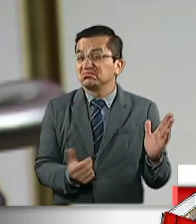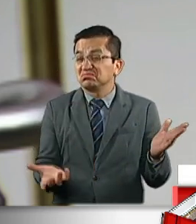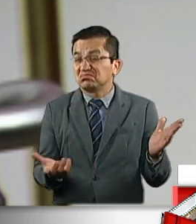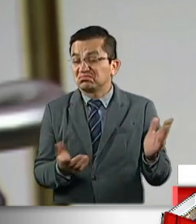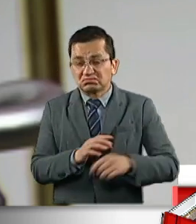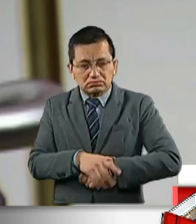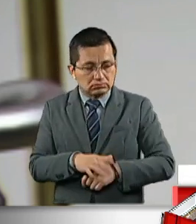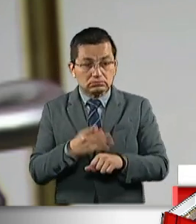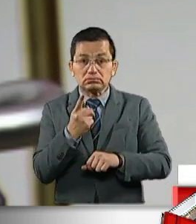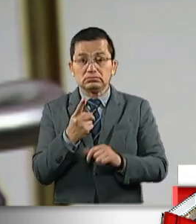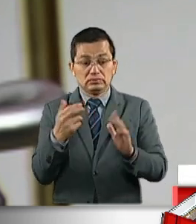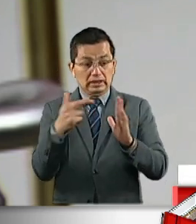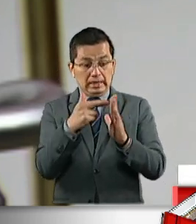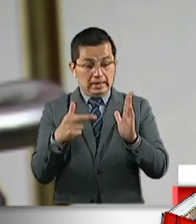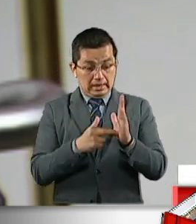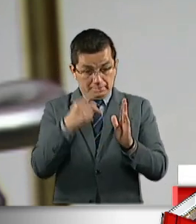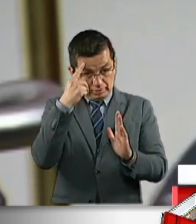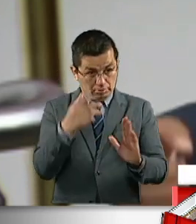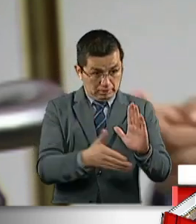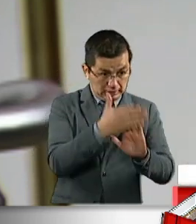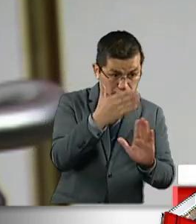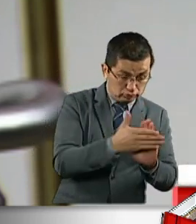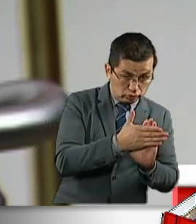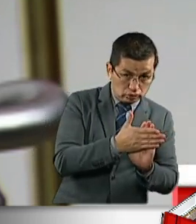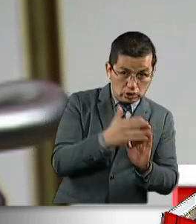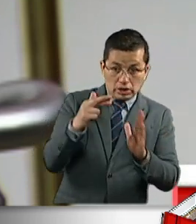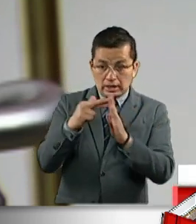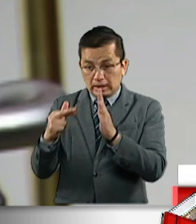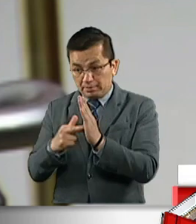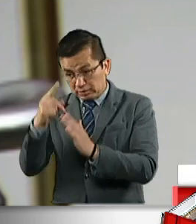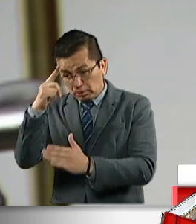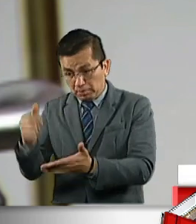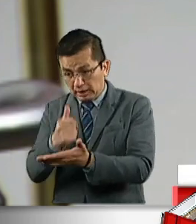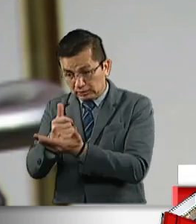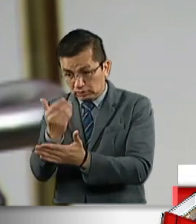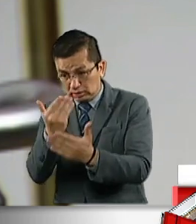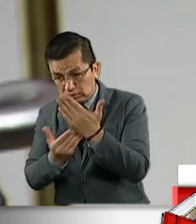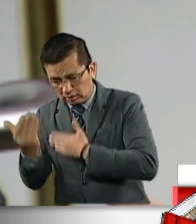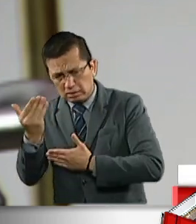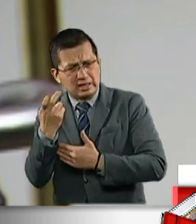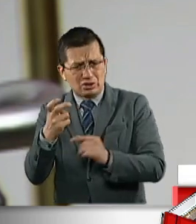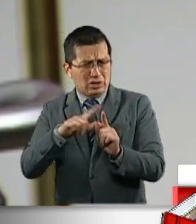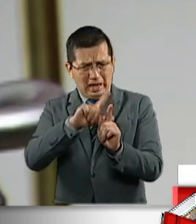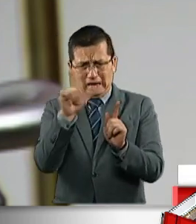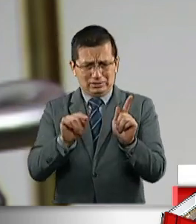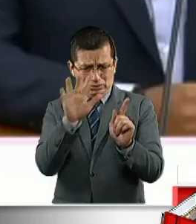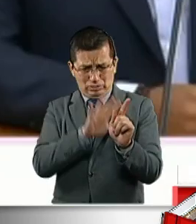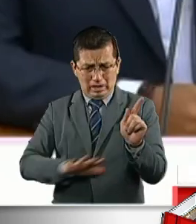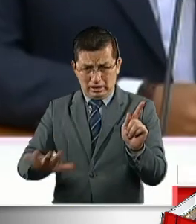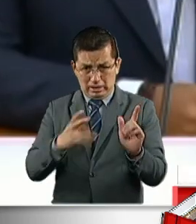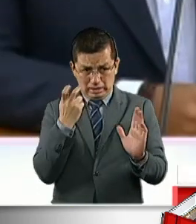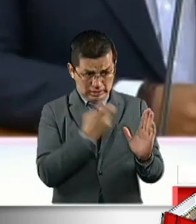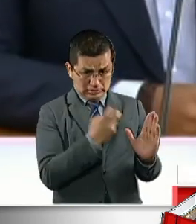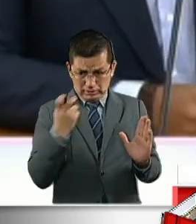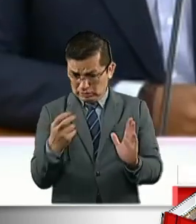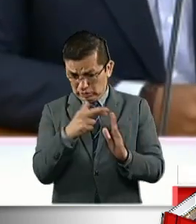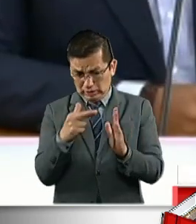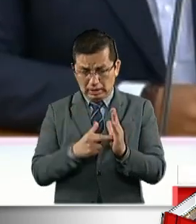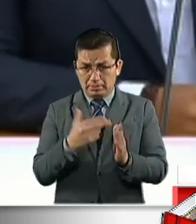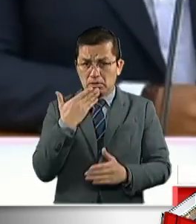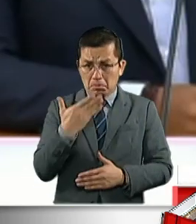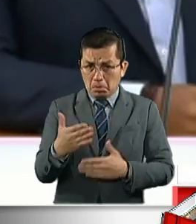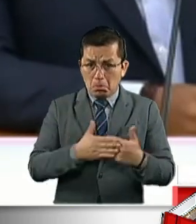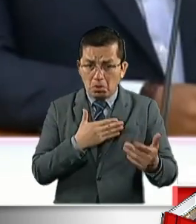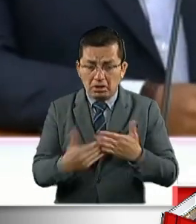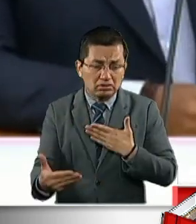construcción, los reglamentos de desarrollo urbano de todas las entidades federativas no están actualizadas. No tenemos actualizados